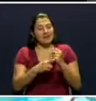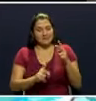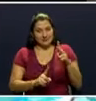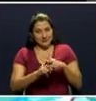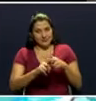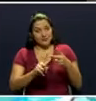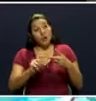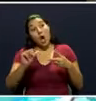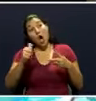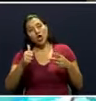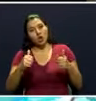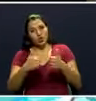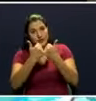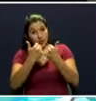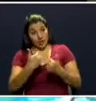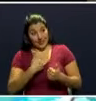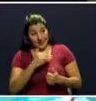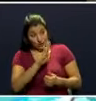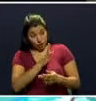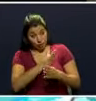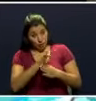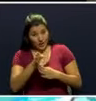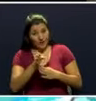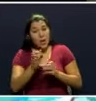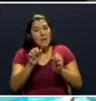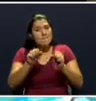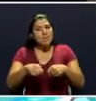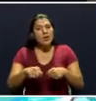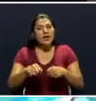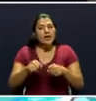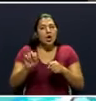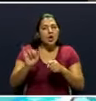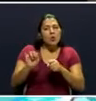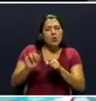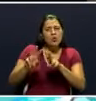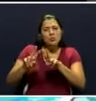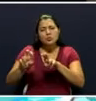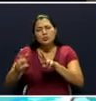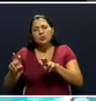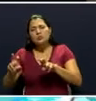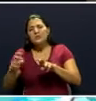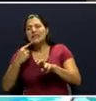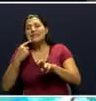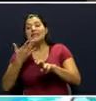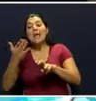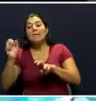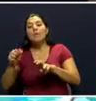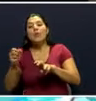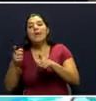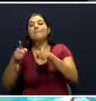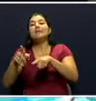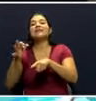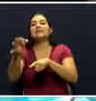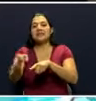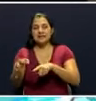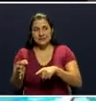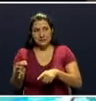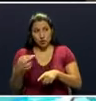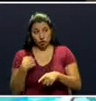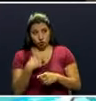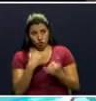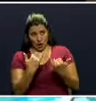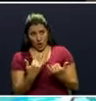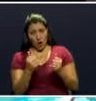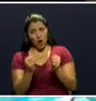desafíos epidemiológicos es predecir las tendencias de una enfermedad. ¿Qué tendencias podemos predecir en